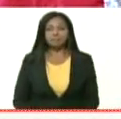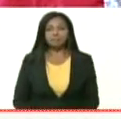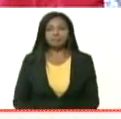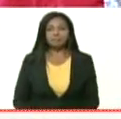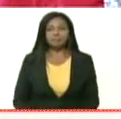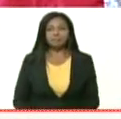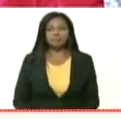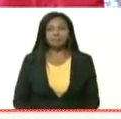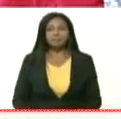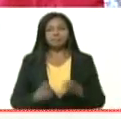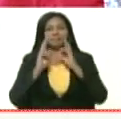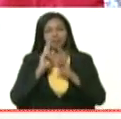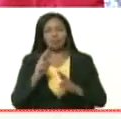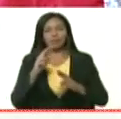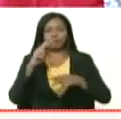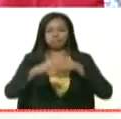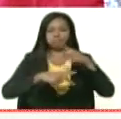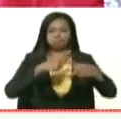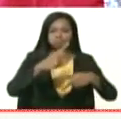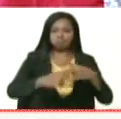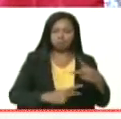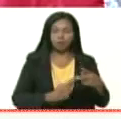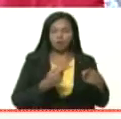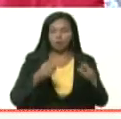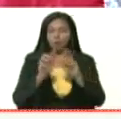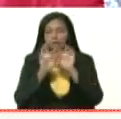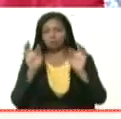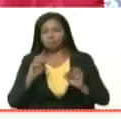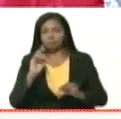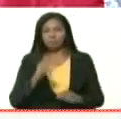Fue resultado de un proceso